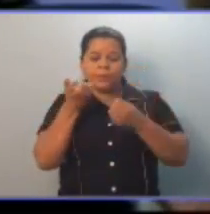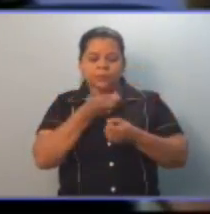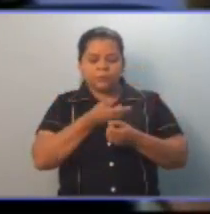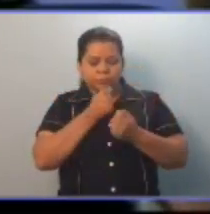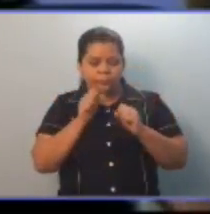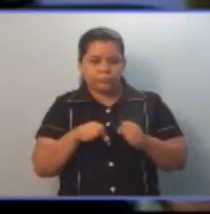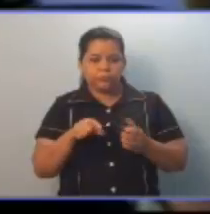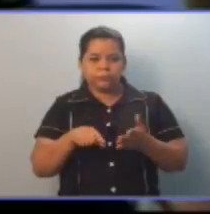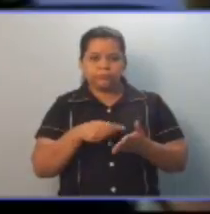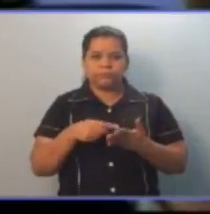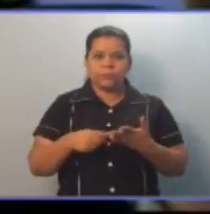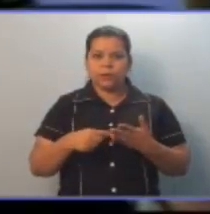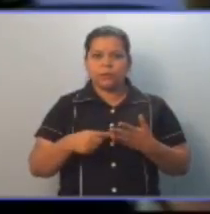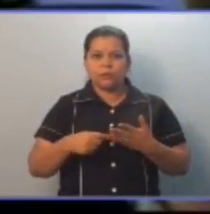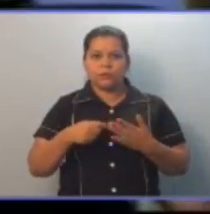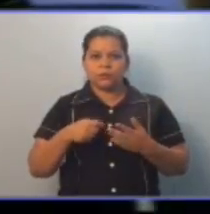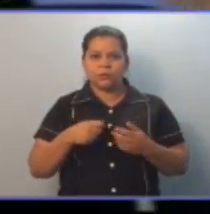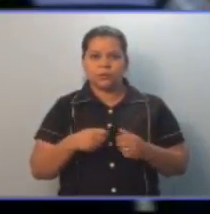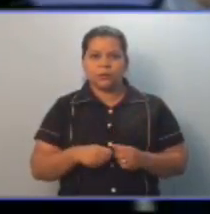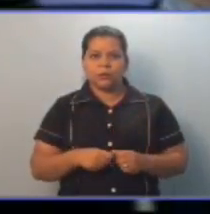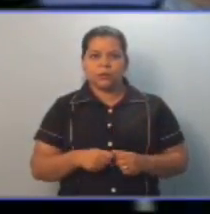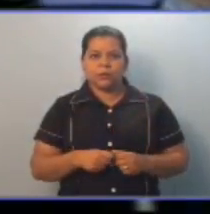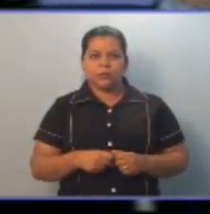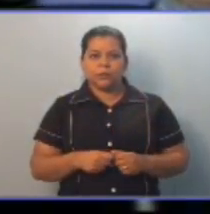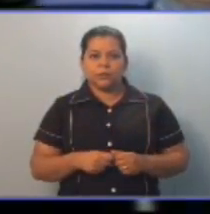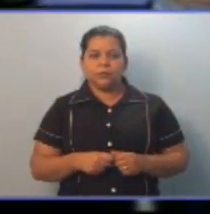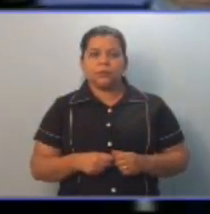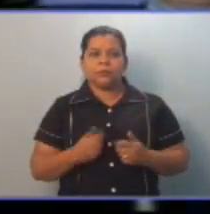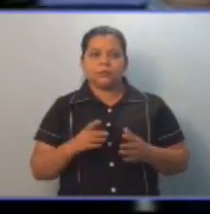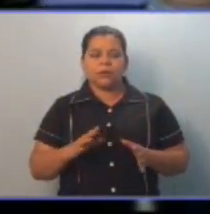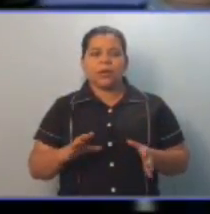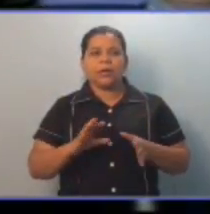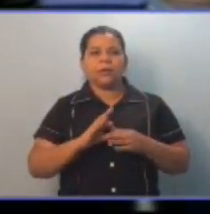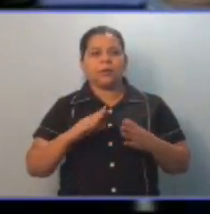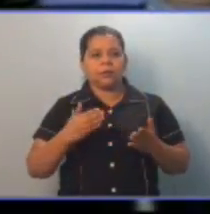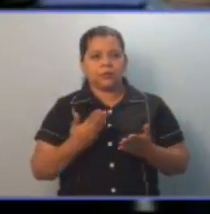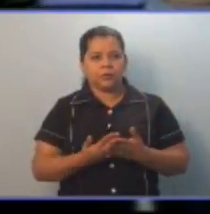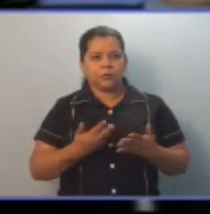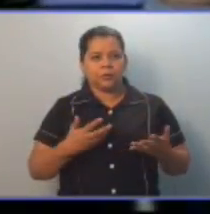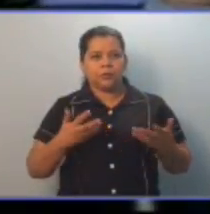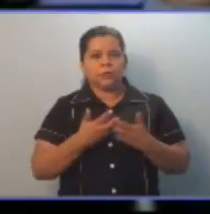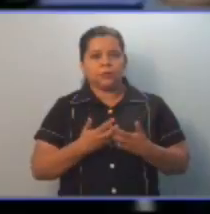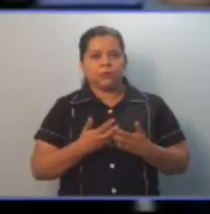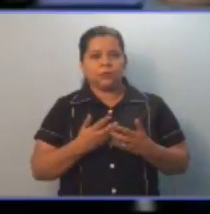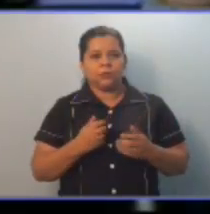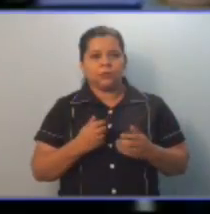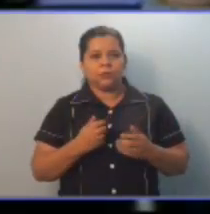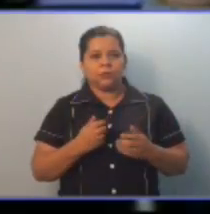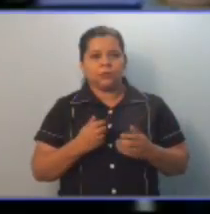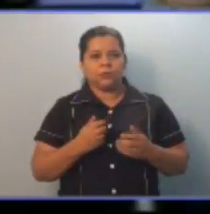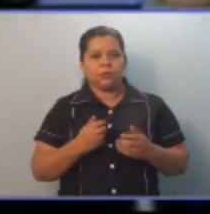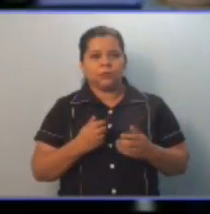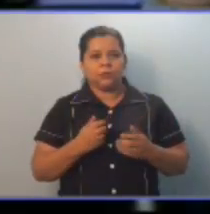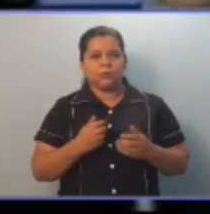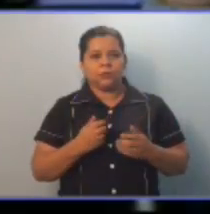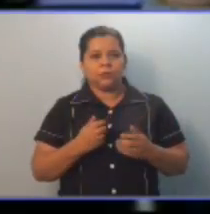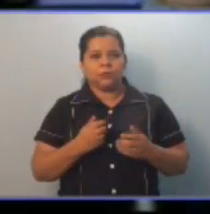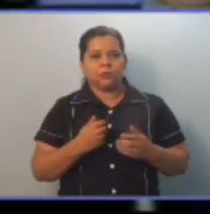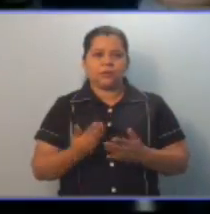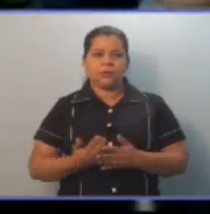la crítica periodística. En Estados Unidos hacen foros tras foros discutiendo estos temas cuando choca la